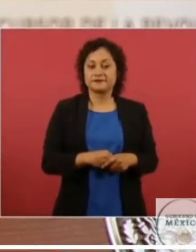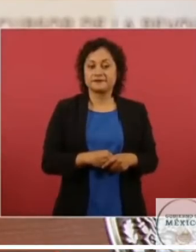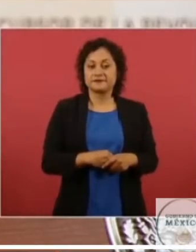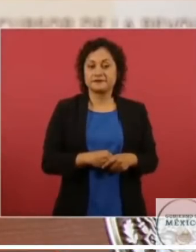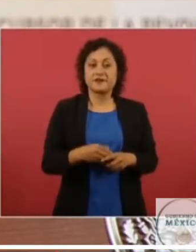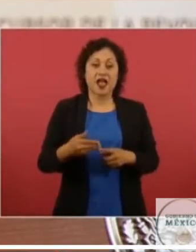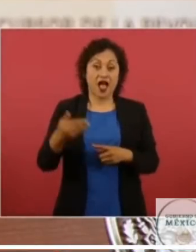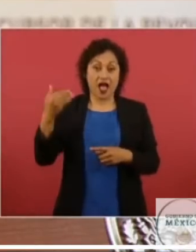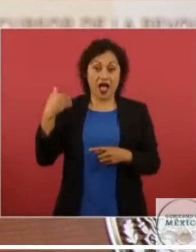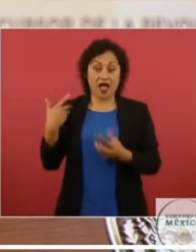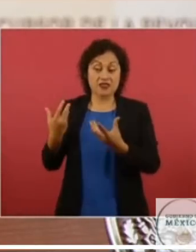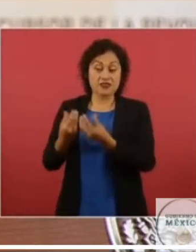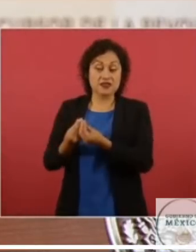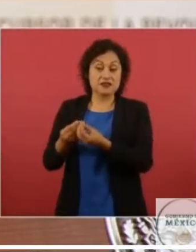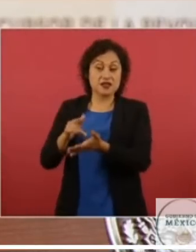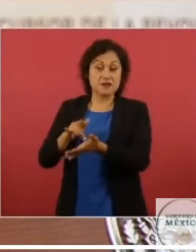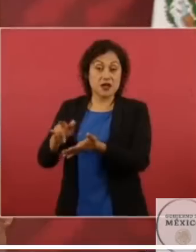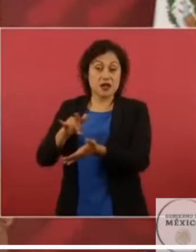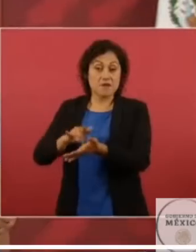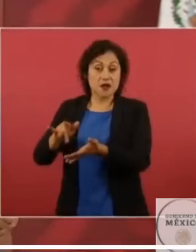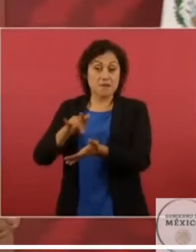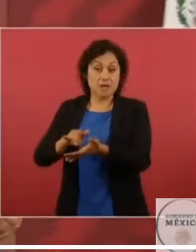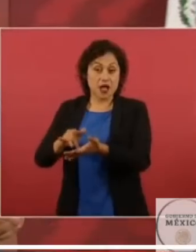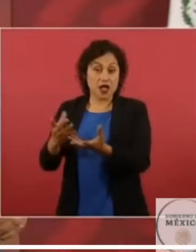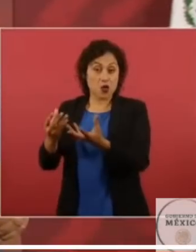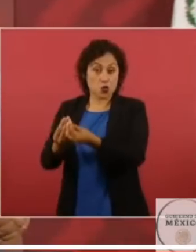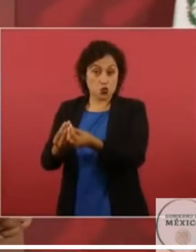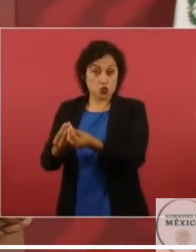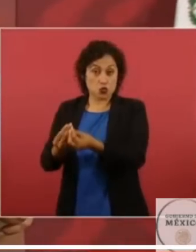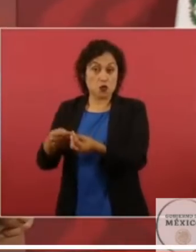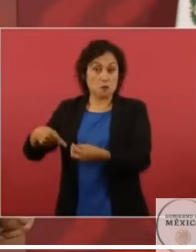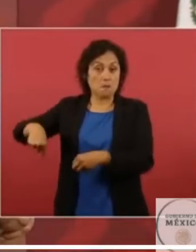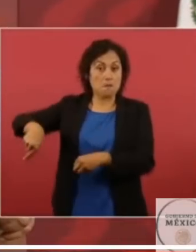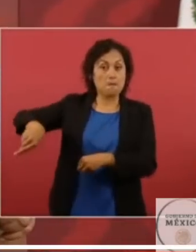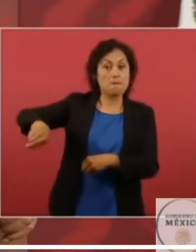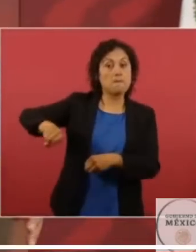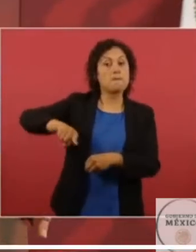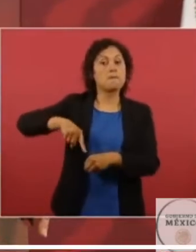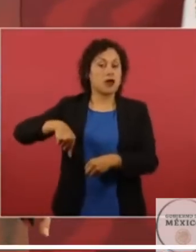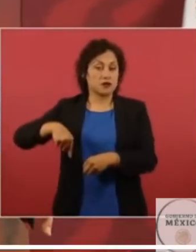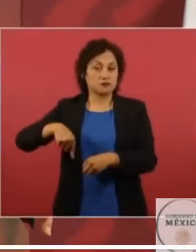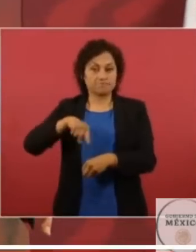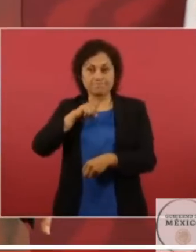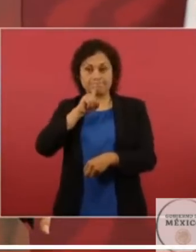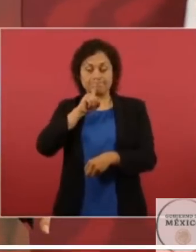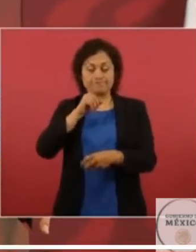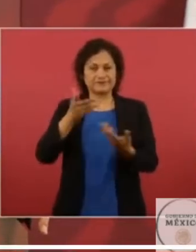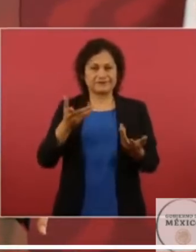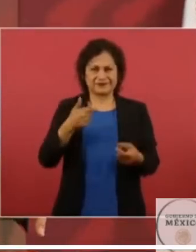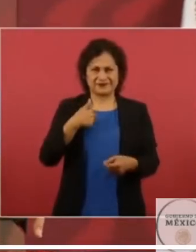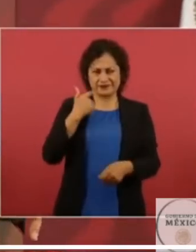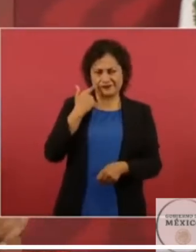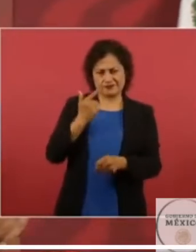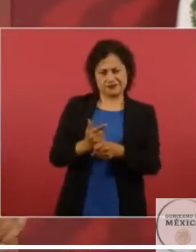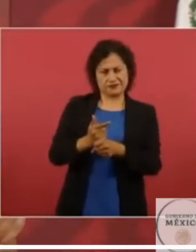lo apoyaron y trabajaron con él y le ayudaron. Me llama la atención que cuando sale